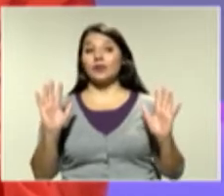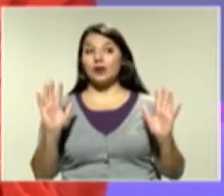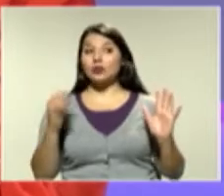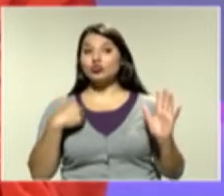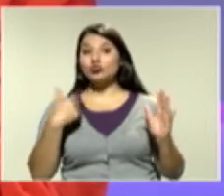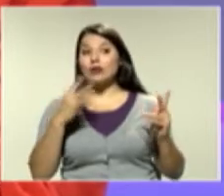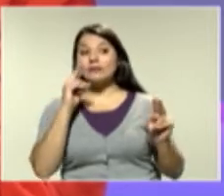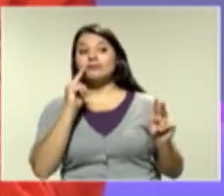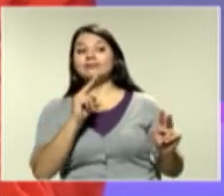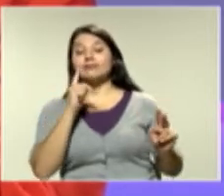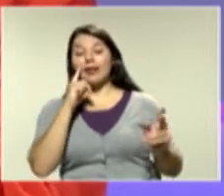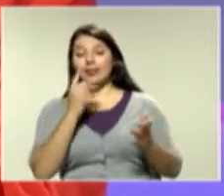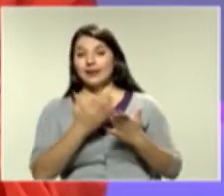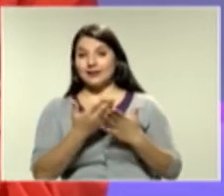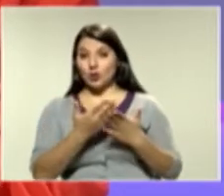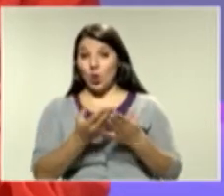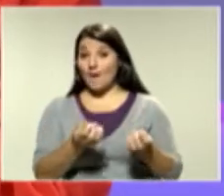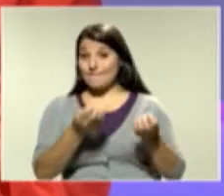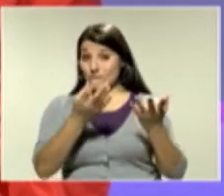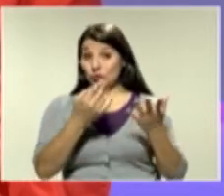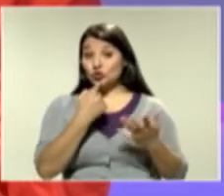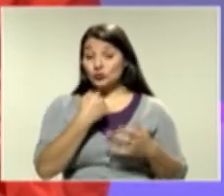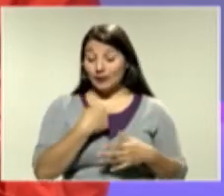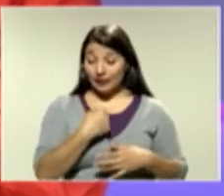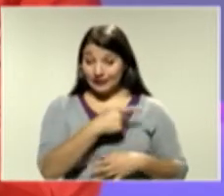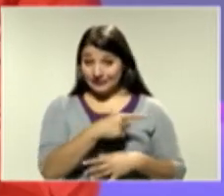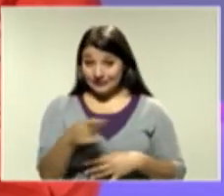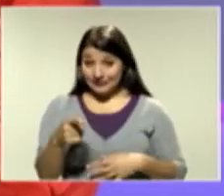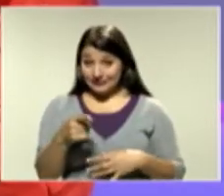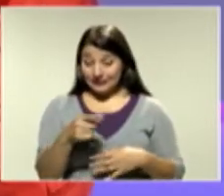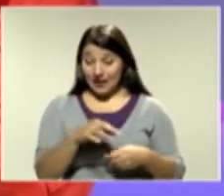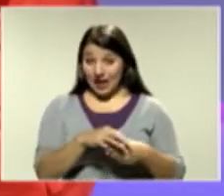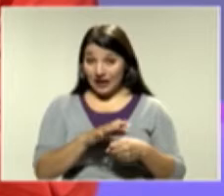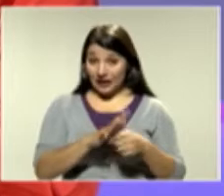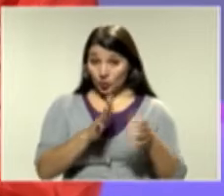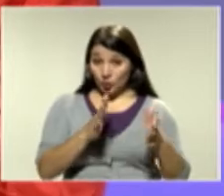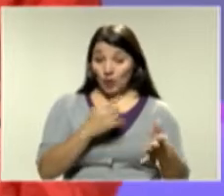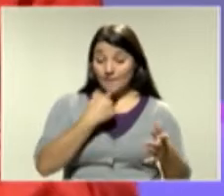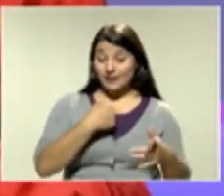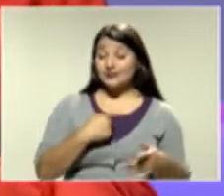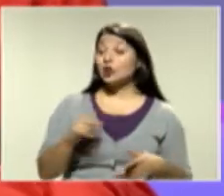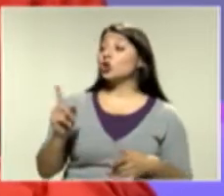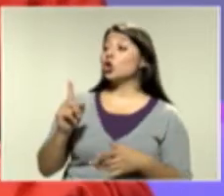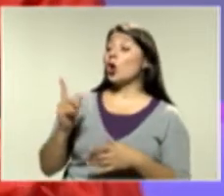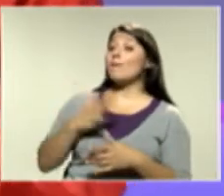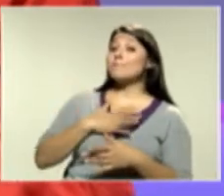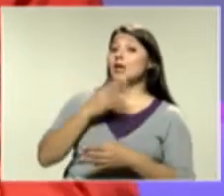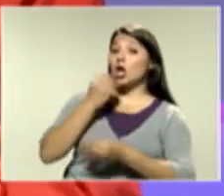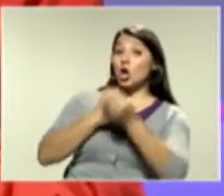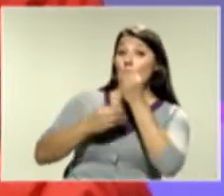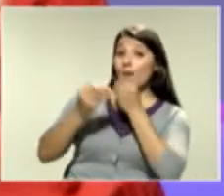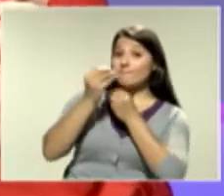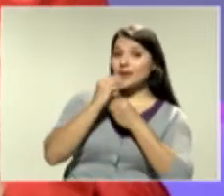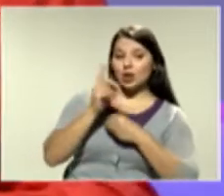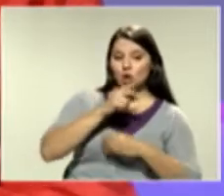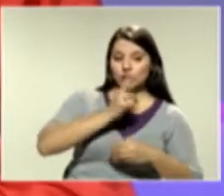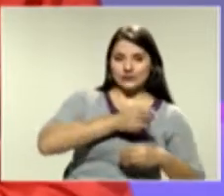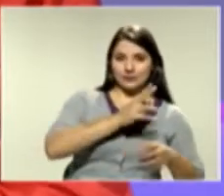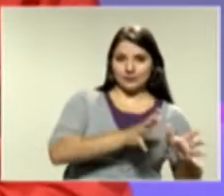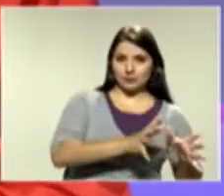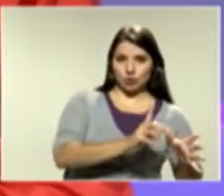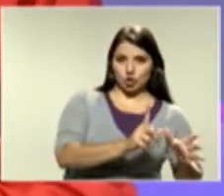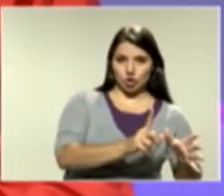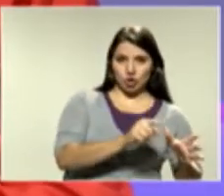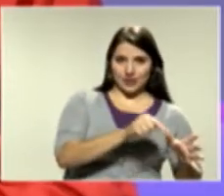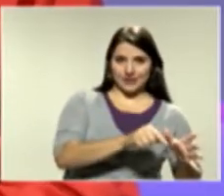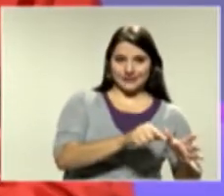testigo, ¿verdad? He sido testigo de eso, me ha dicho, no, el alimento que yo consumo en mi casa no es este mismo, yo siembro aparte